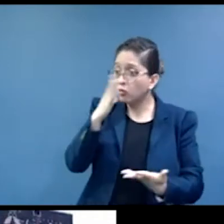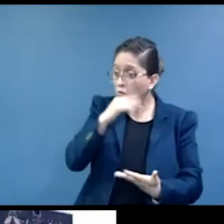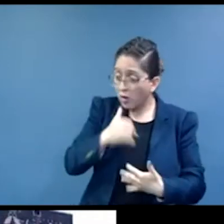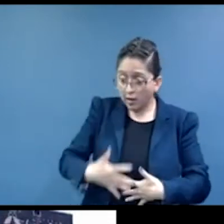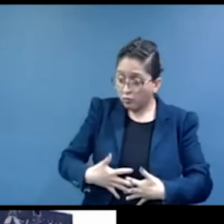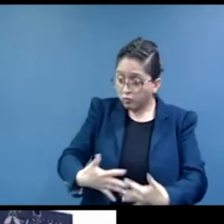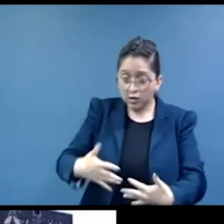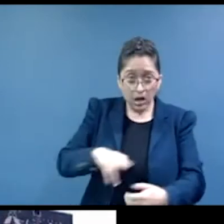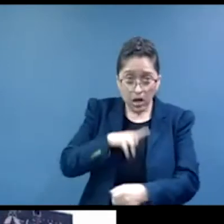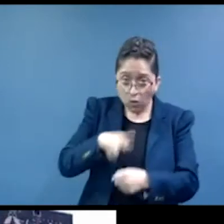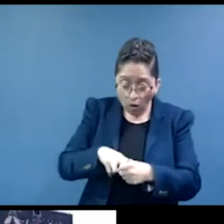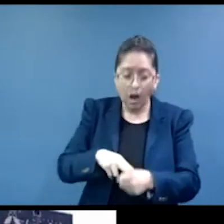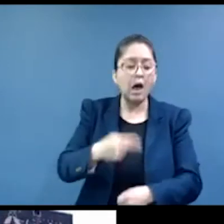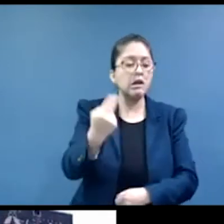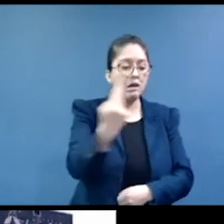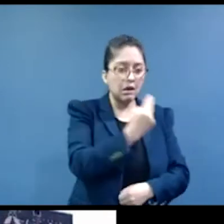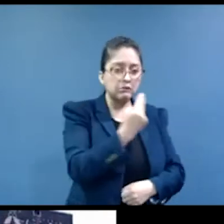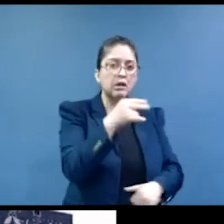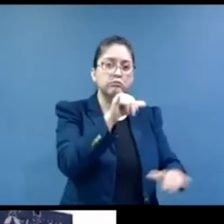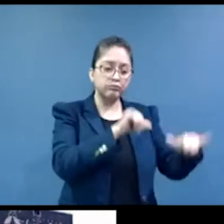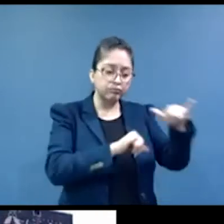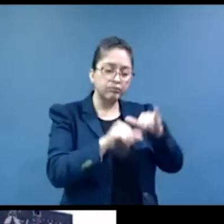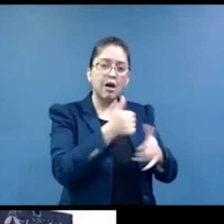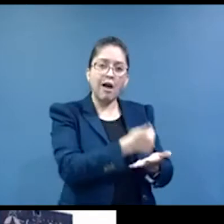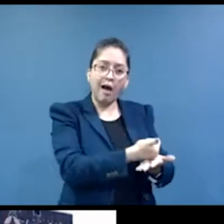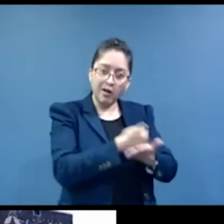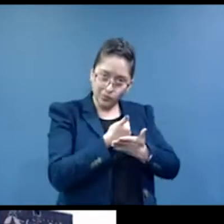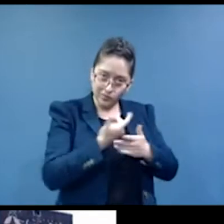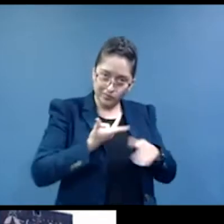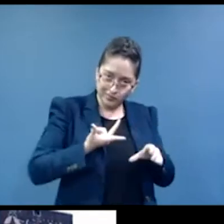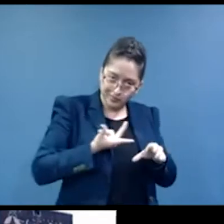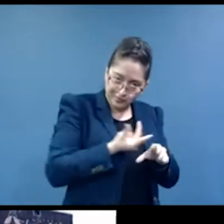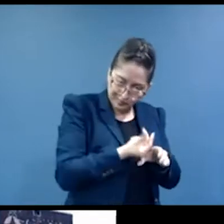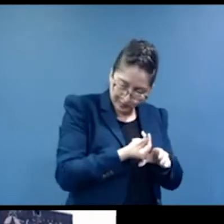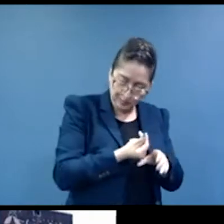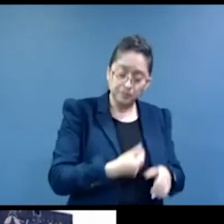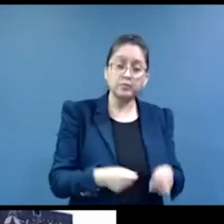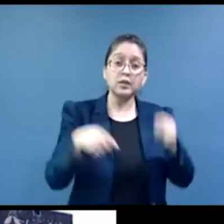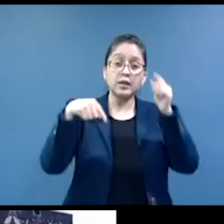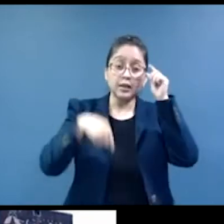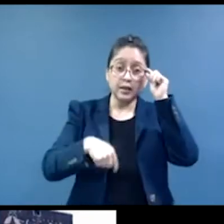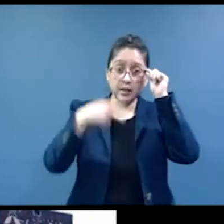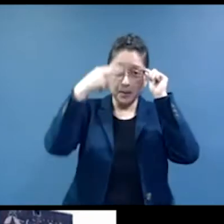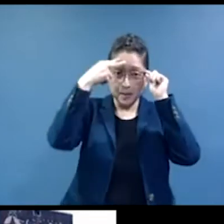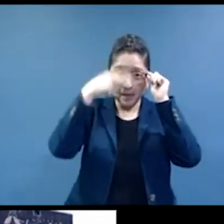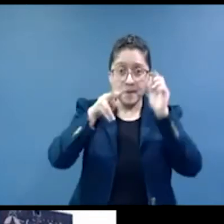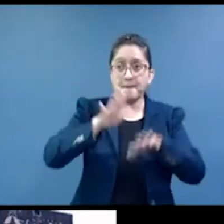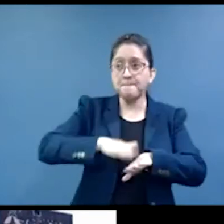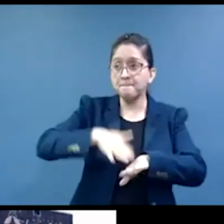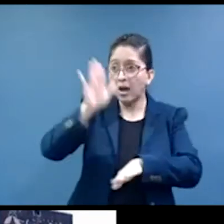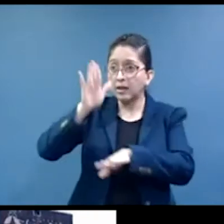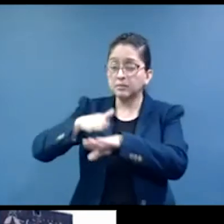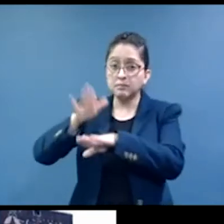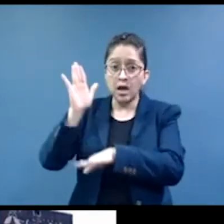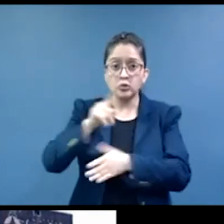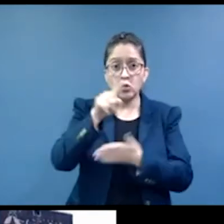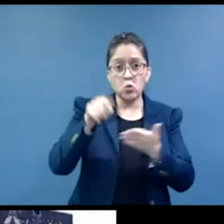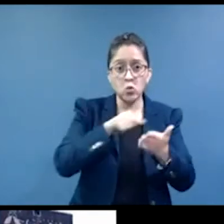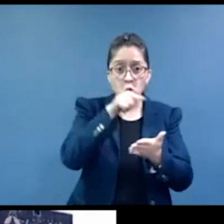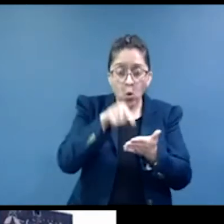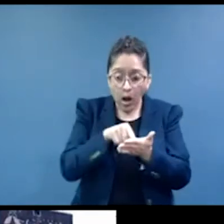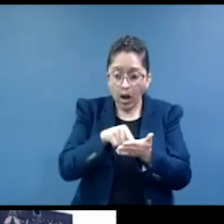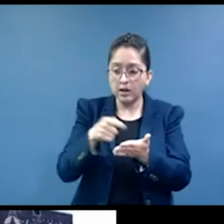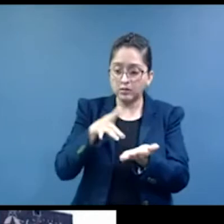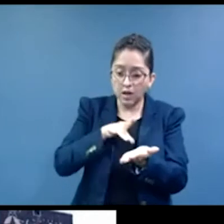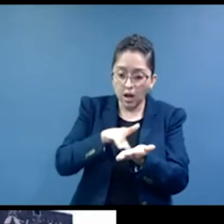adelantabas, en México el aumento de clínicas y establecimientos donde se realizan estos procedimientos